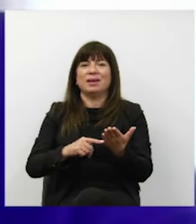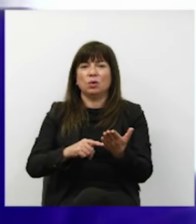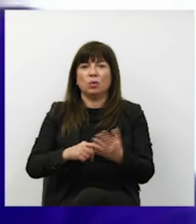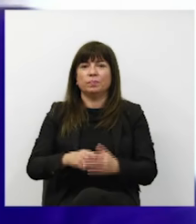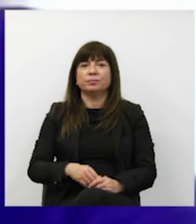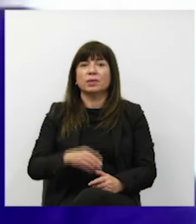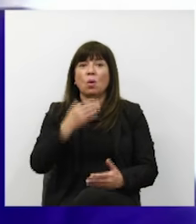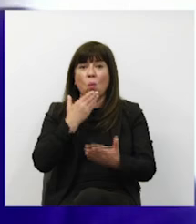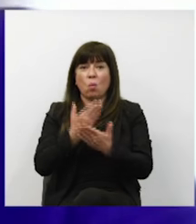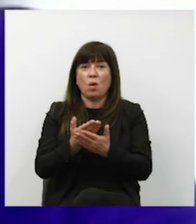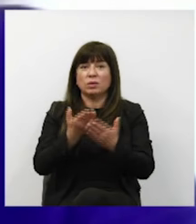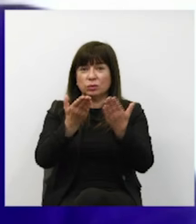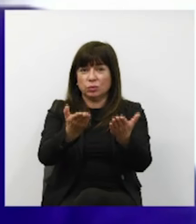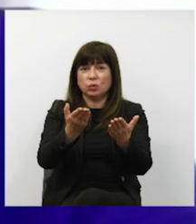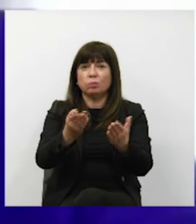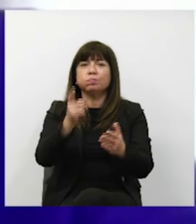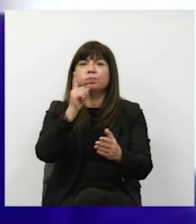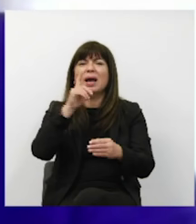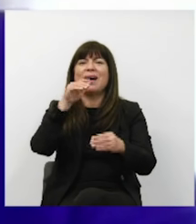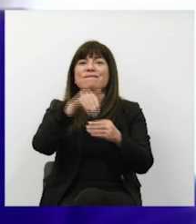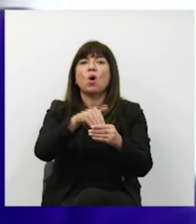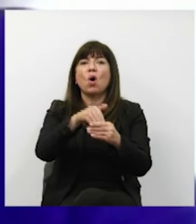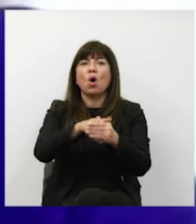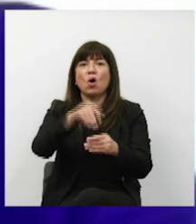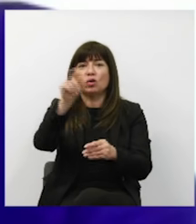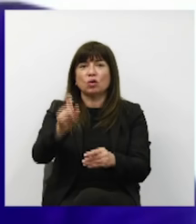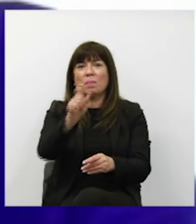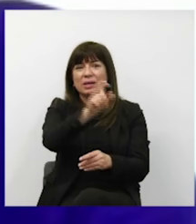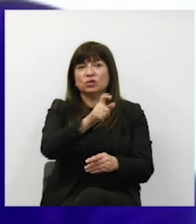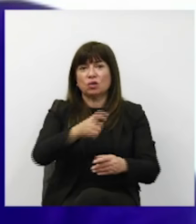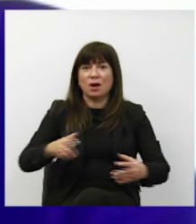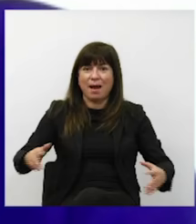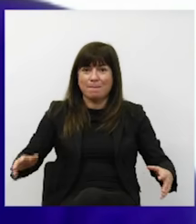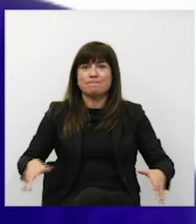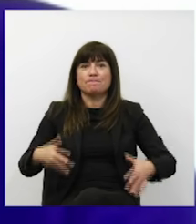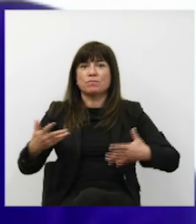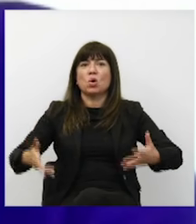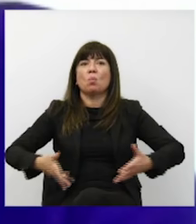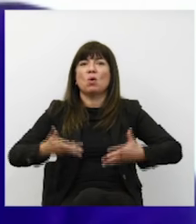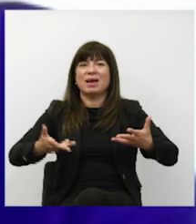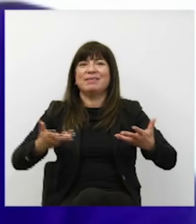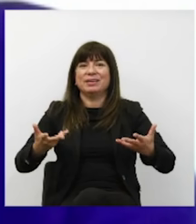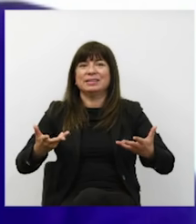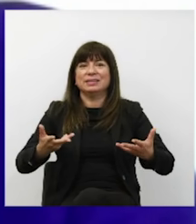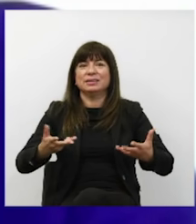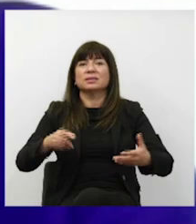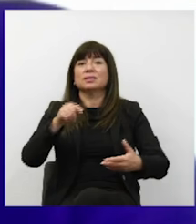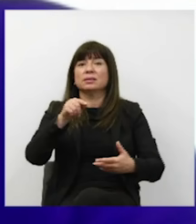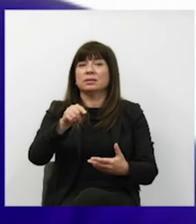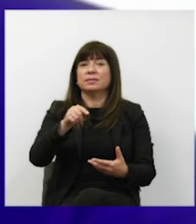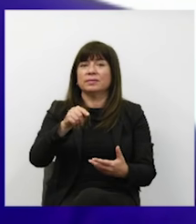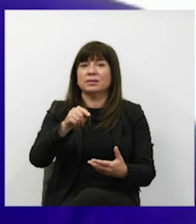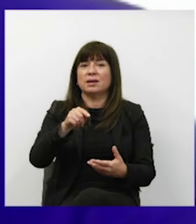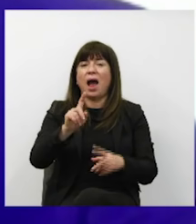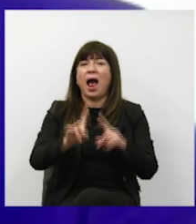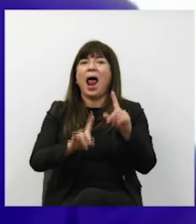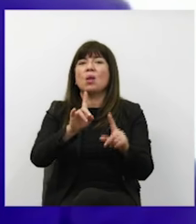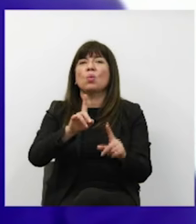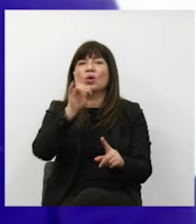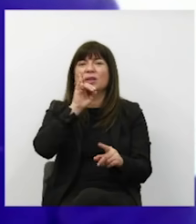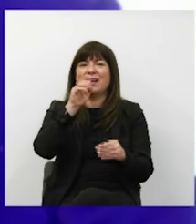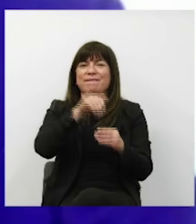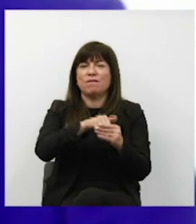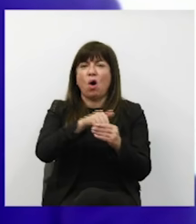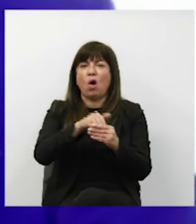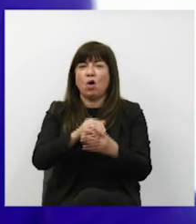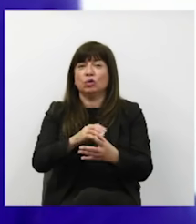Cuando tú tienes el voto por persona, tú promueves el caciquismo. Entonces hay algunos que sacan muchos votos